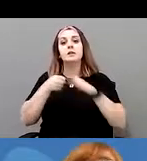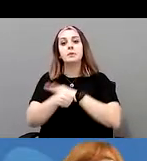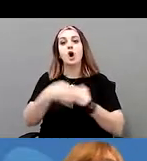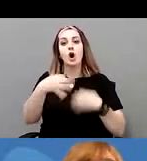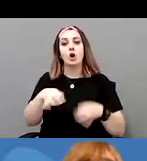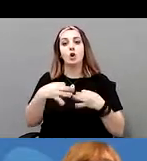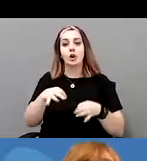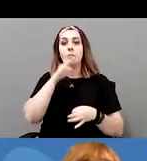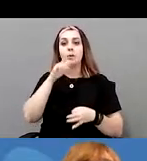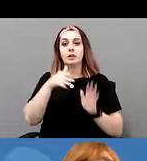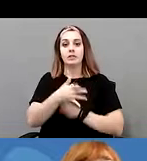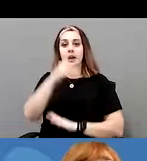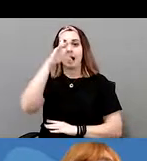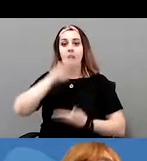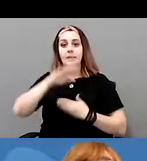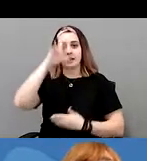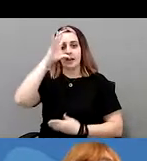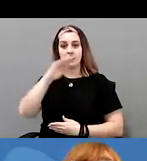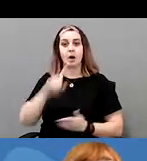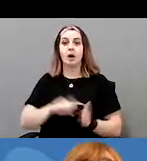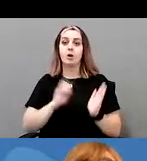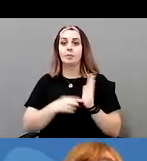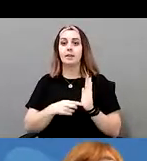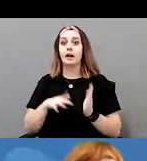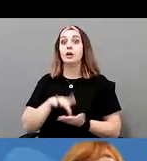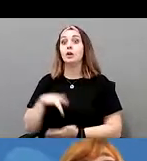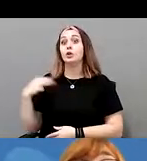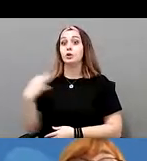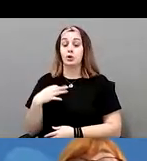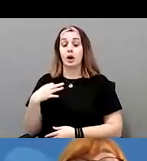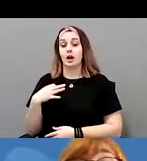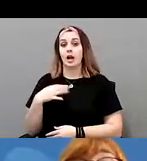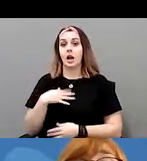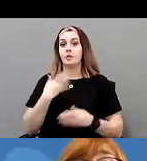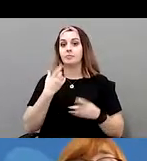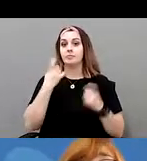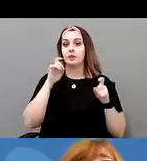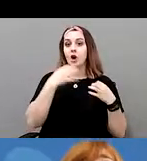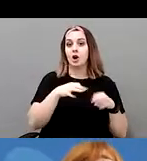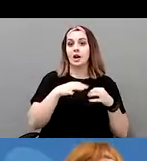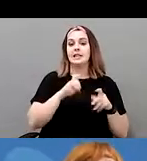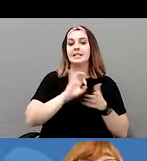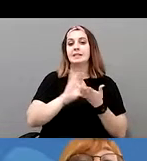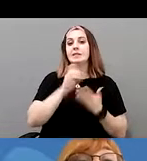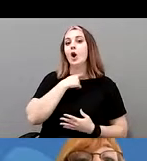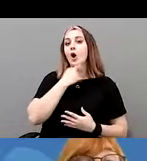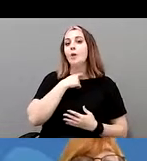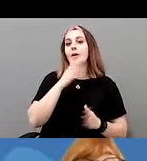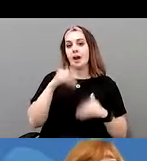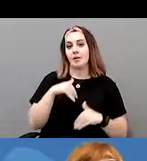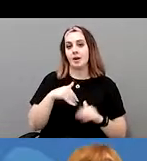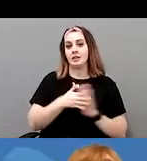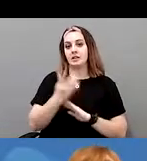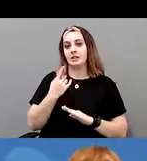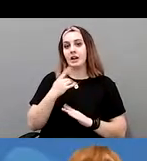capacidad intelectual plena. ¿Qué ocurre? Que en ordinaria no hay servicio de logopedia, con lo cual, ¿cómo se va a desarrollar